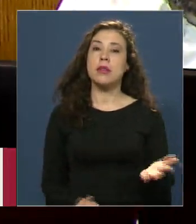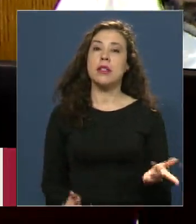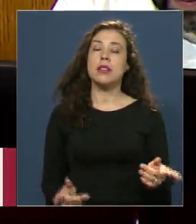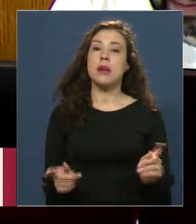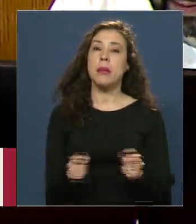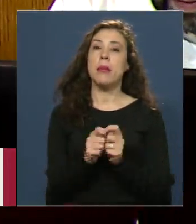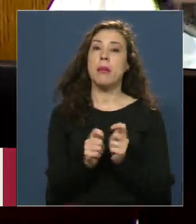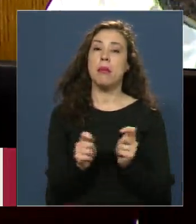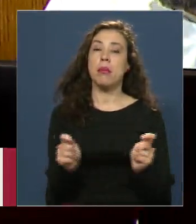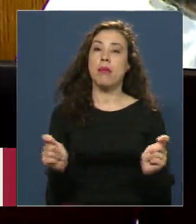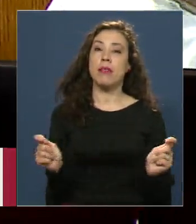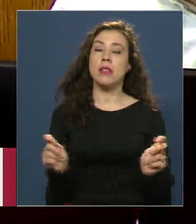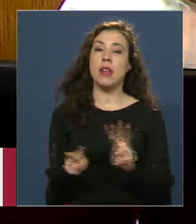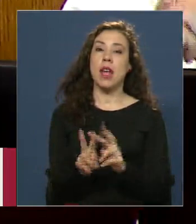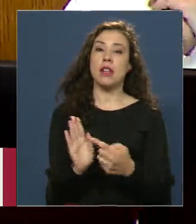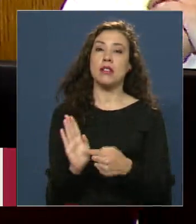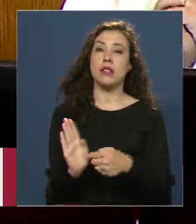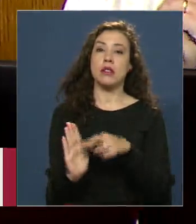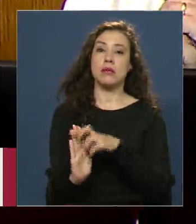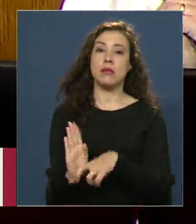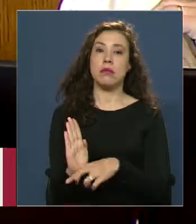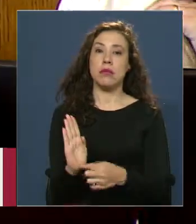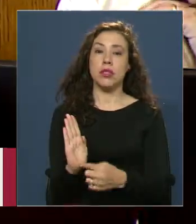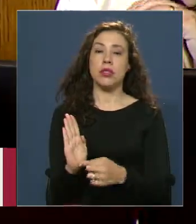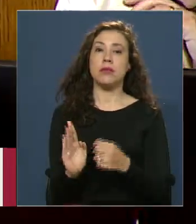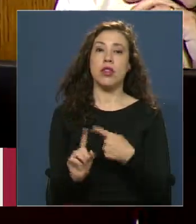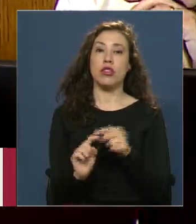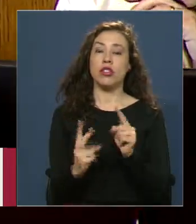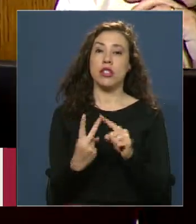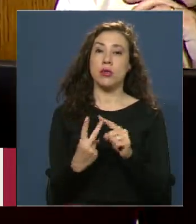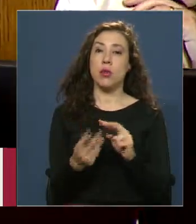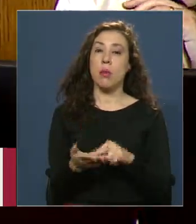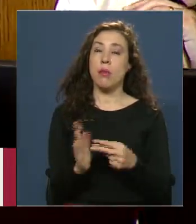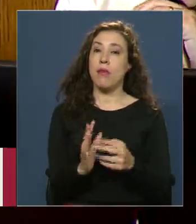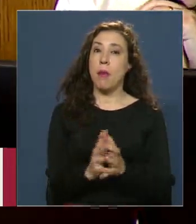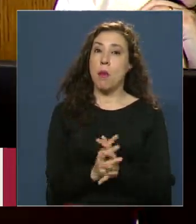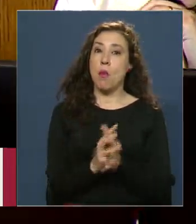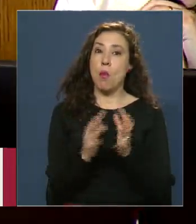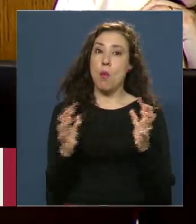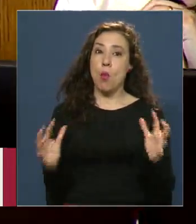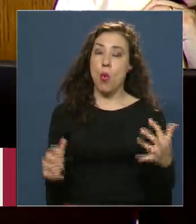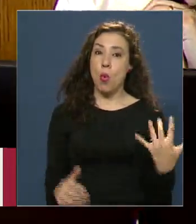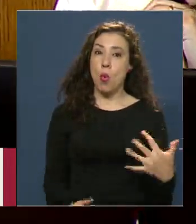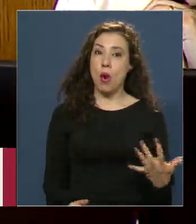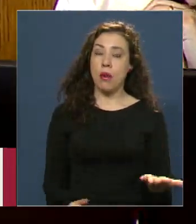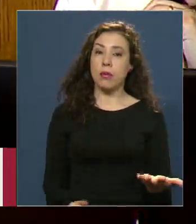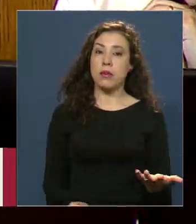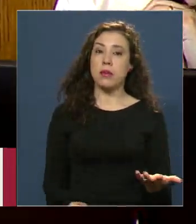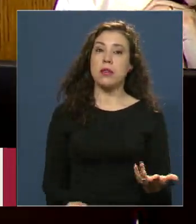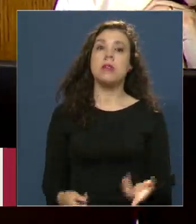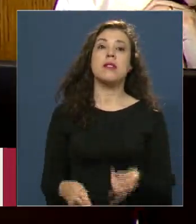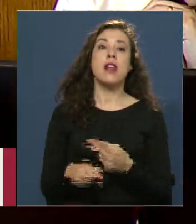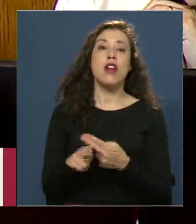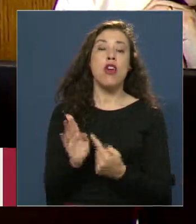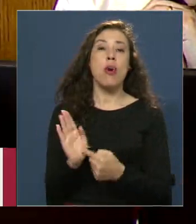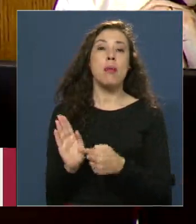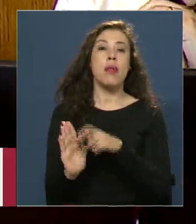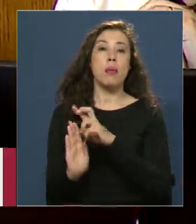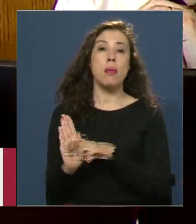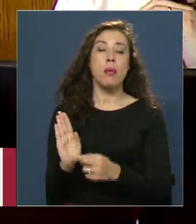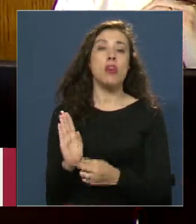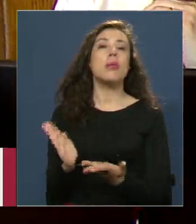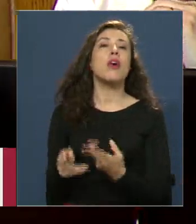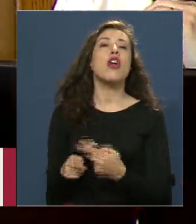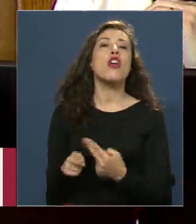publicitaria que se le ha dado a este proyecto. Y el segundo gran problema es la denominación del proyecto. Fíjense ustedes